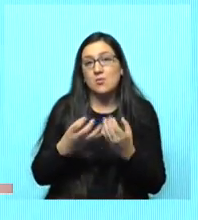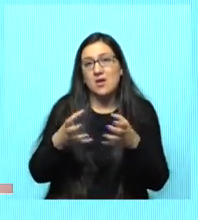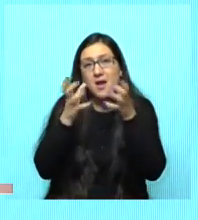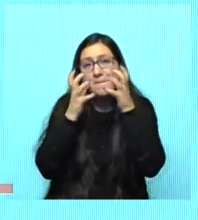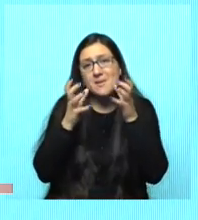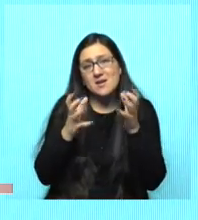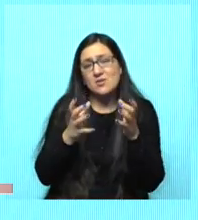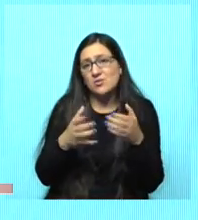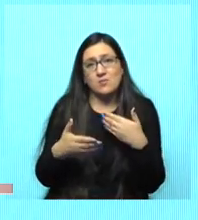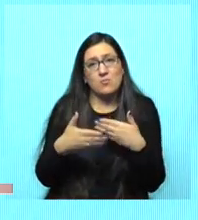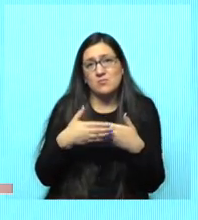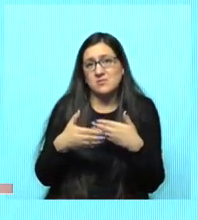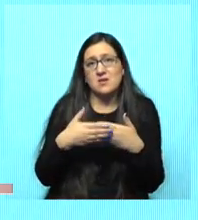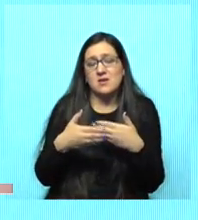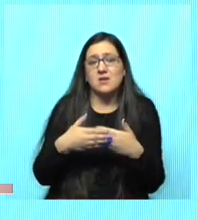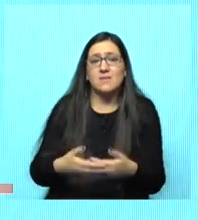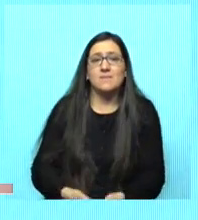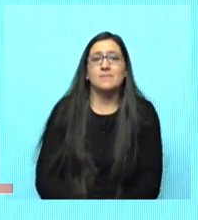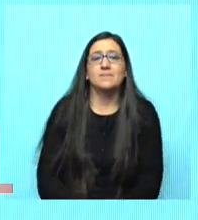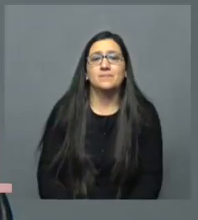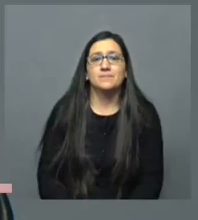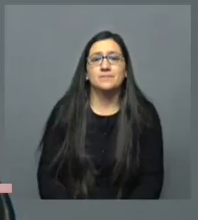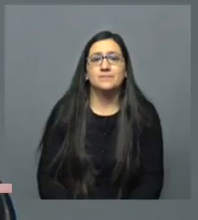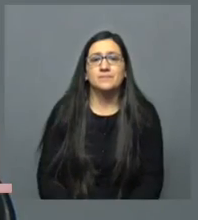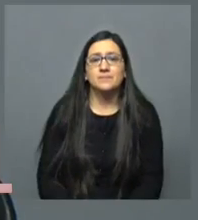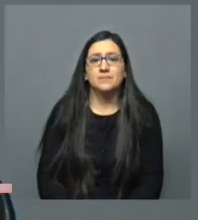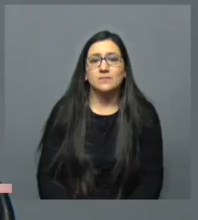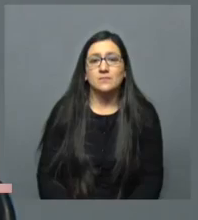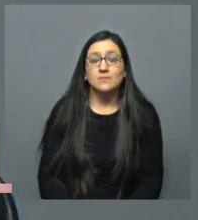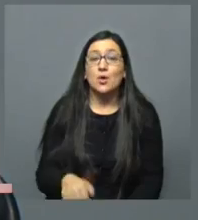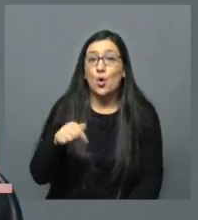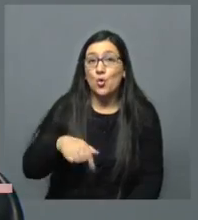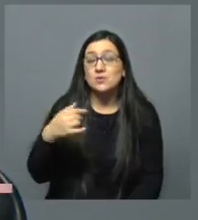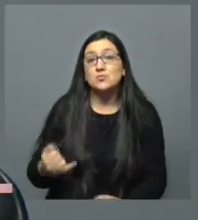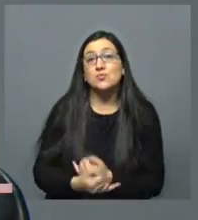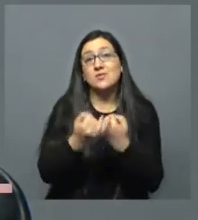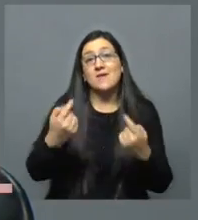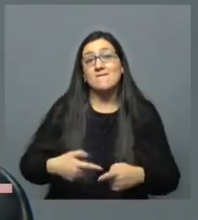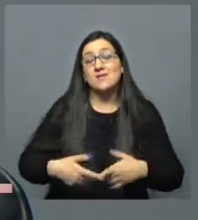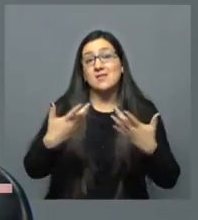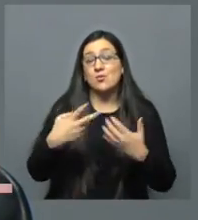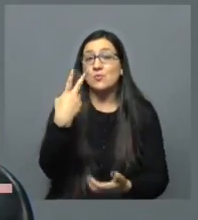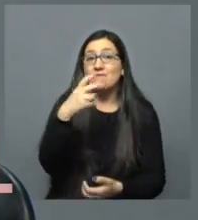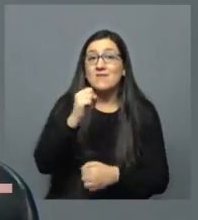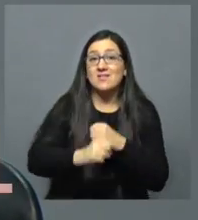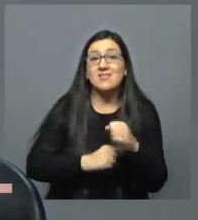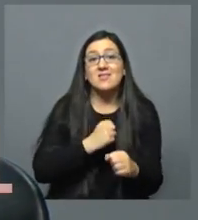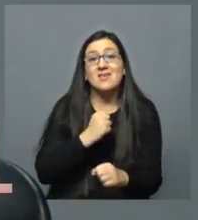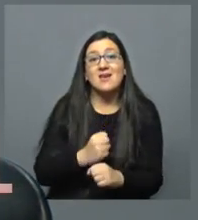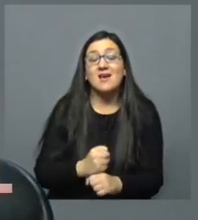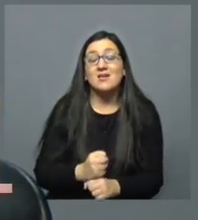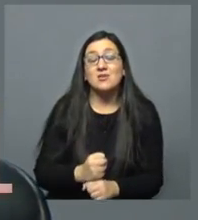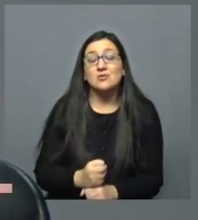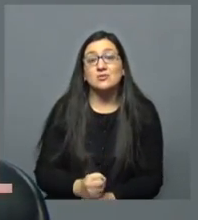también está como muy adentro. Claro, ¿no? Sí. Es un día de celebración, porque 20 años no es nada, solamente lo dice una canción, ¿no?